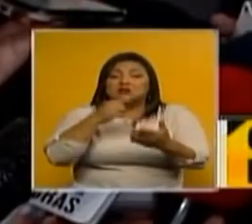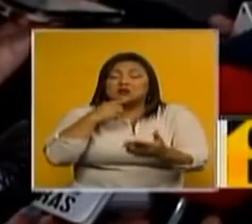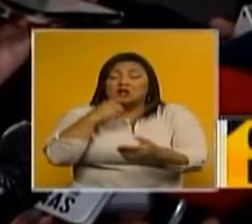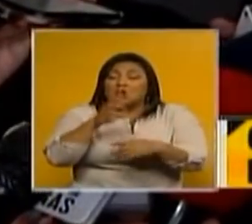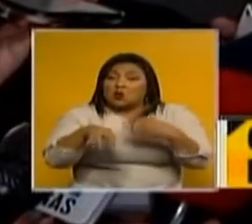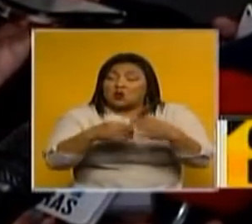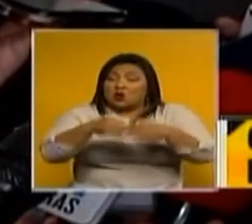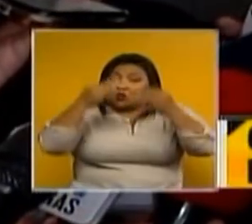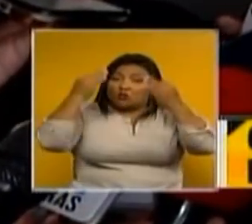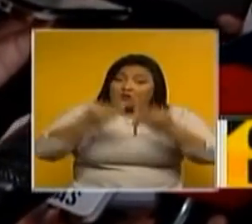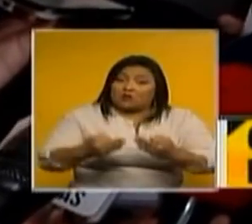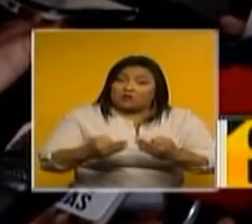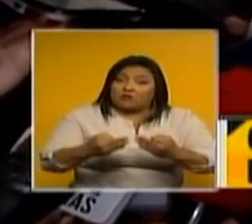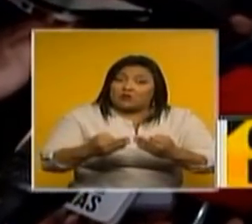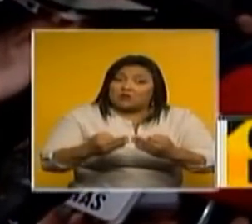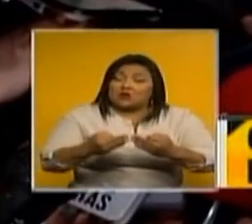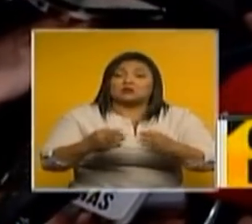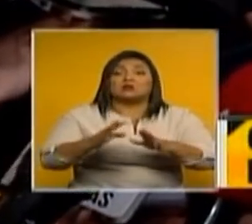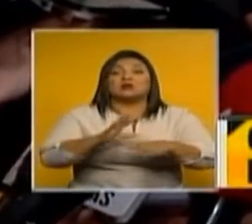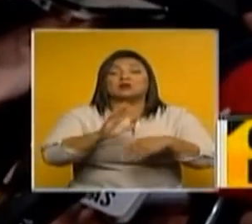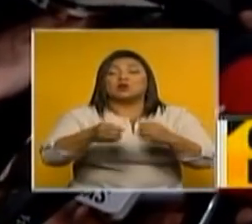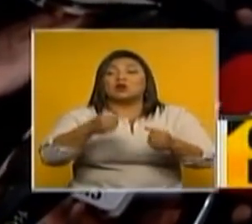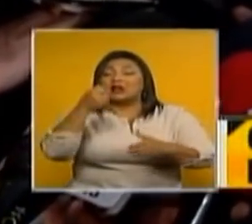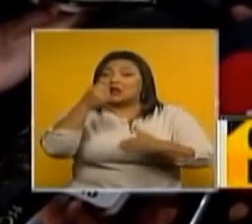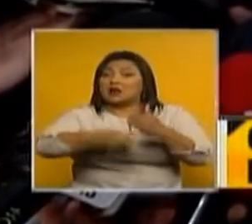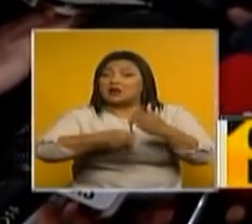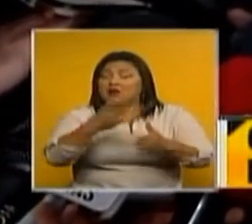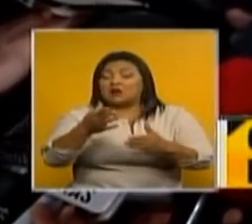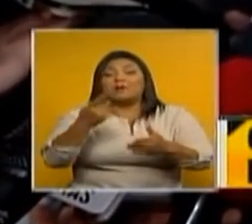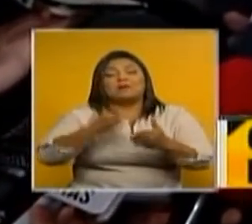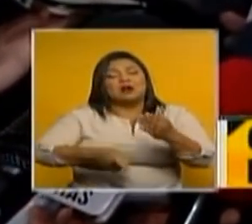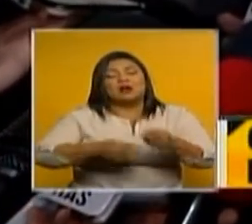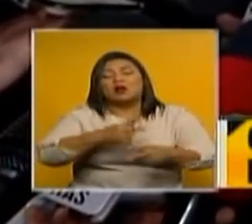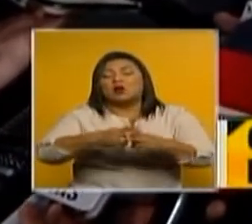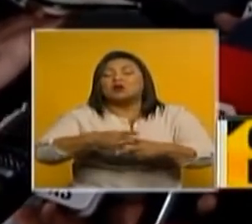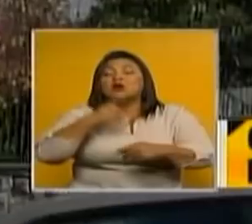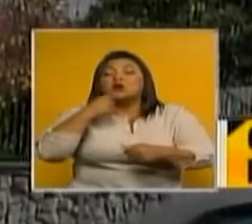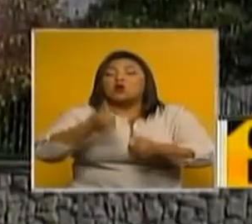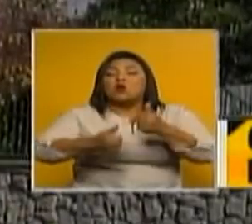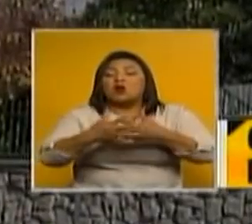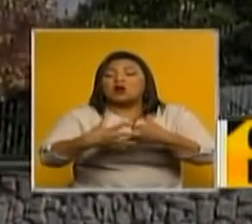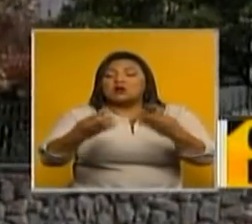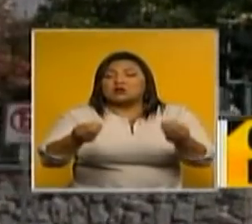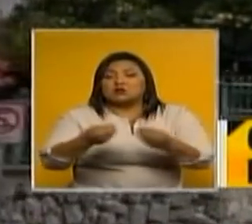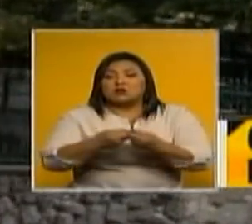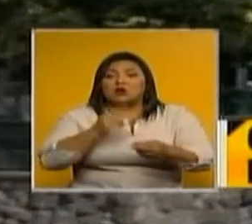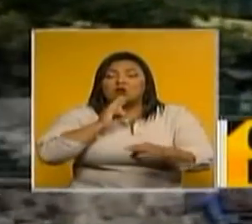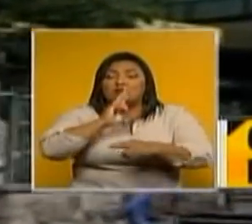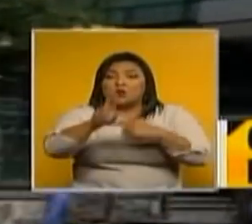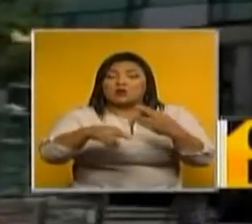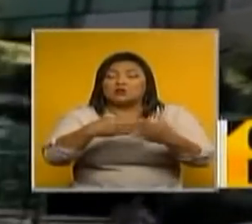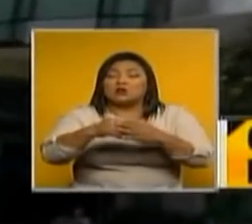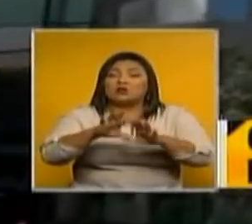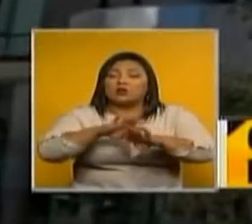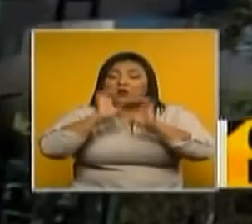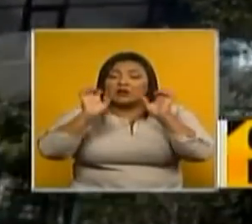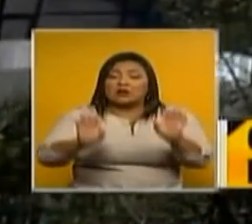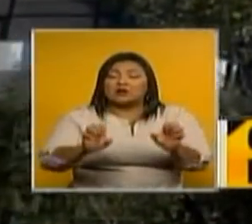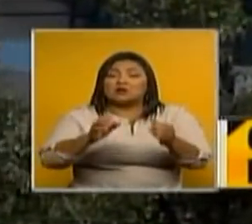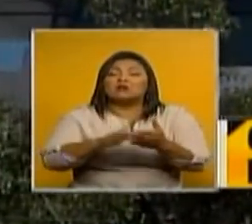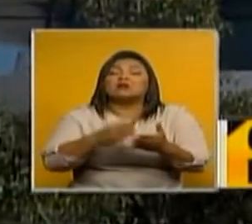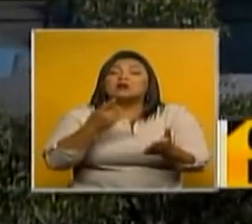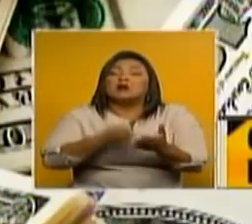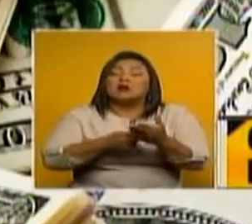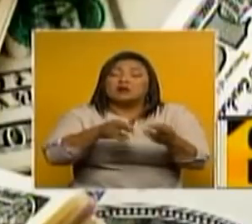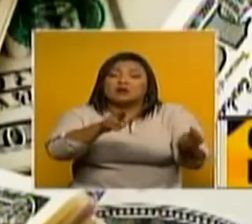a confirmarse este tipo de sanción, para que el Consejo adopte su resolución. Como resultado de estos exámenes, se ha